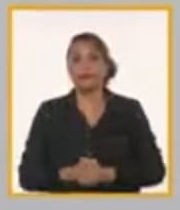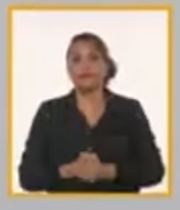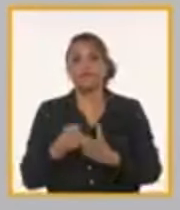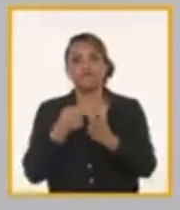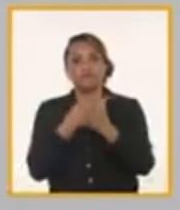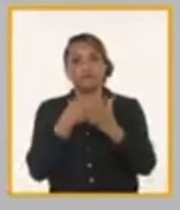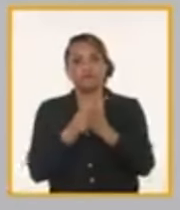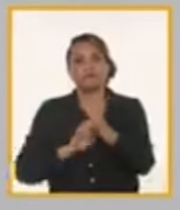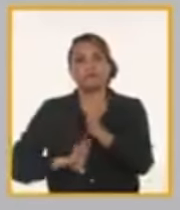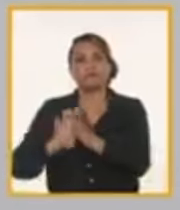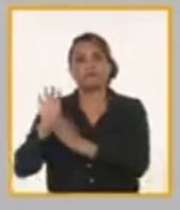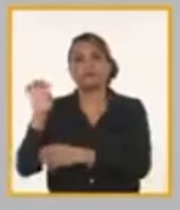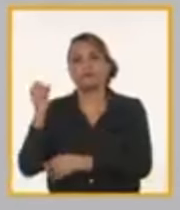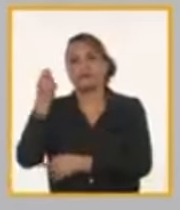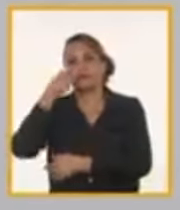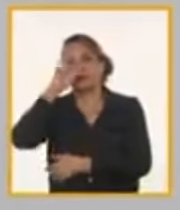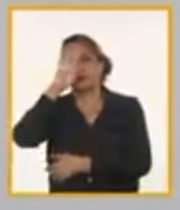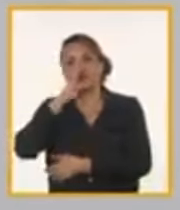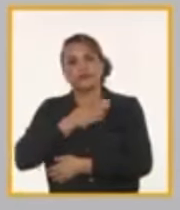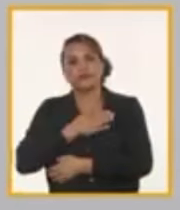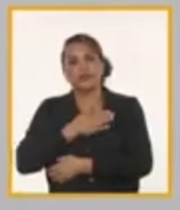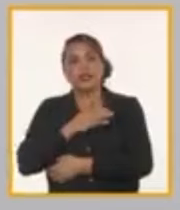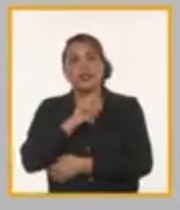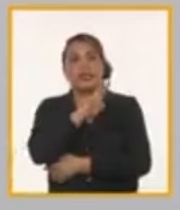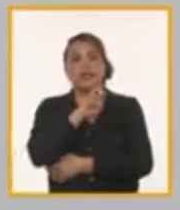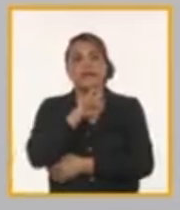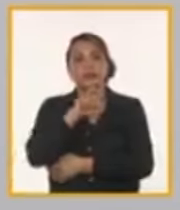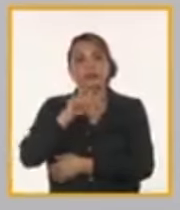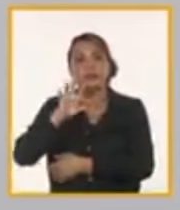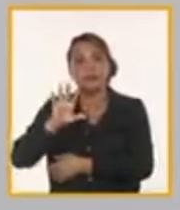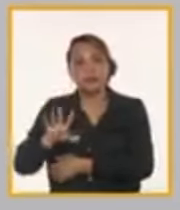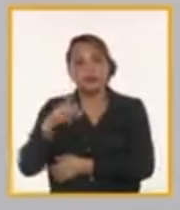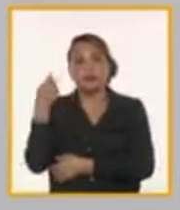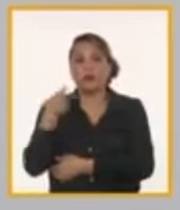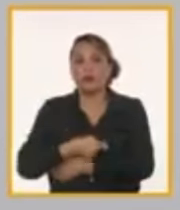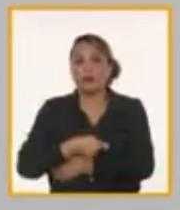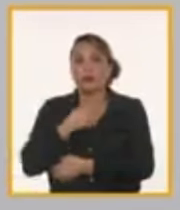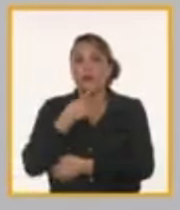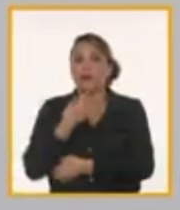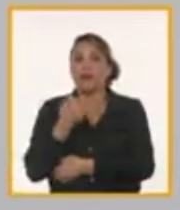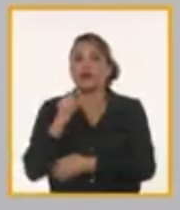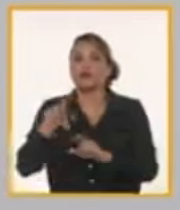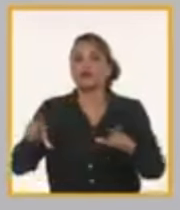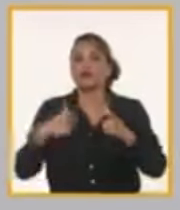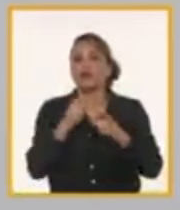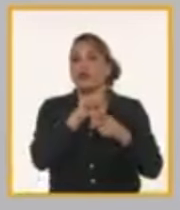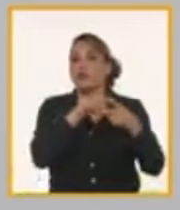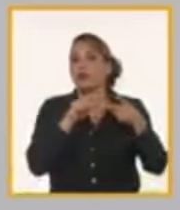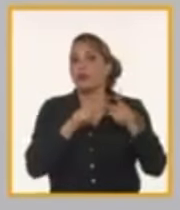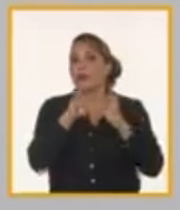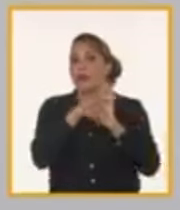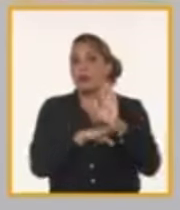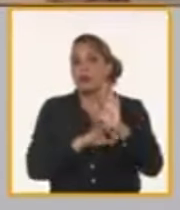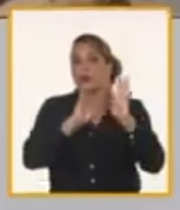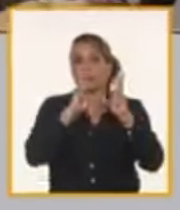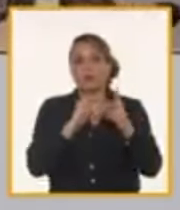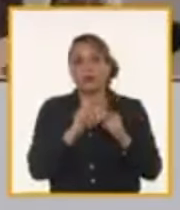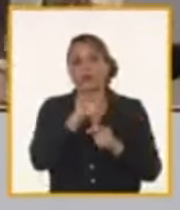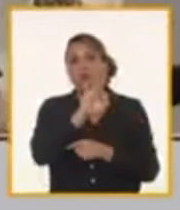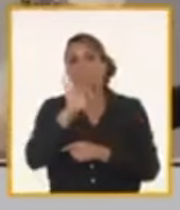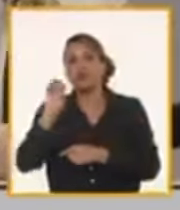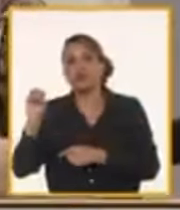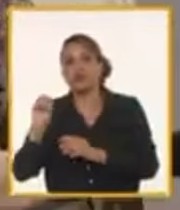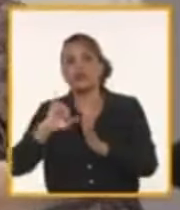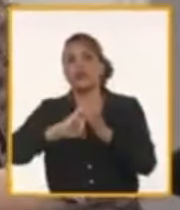económico y social del país en total en el 2025 debemos estar ejecutando de esos dos programas sectoriales un total de 80 proyectos ahí